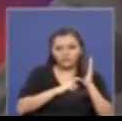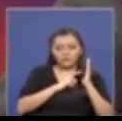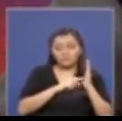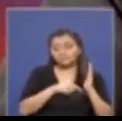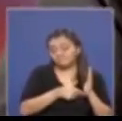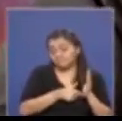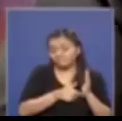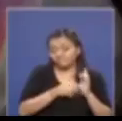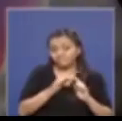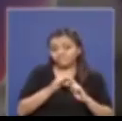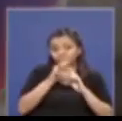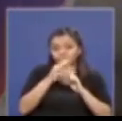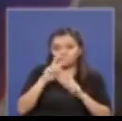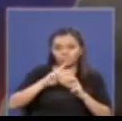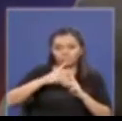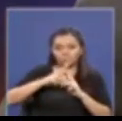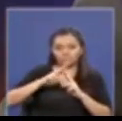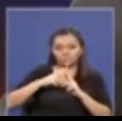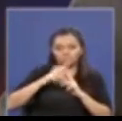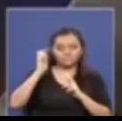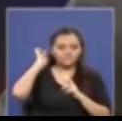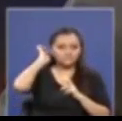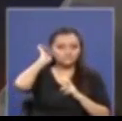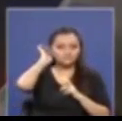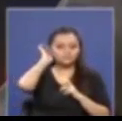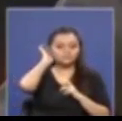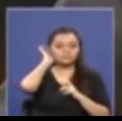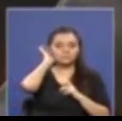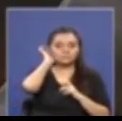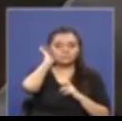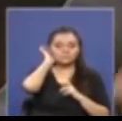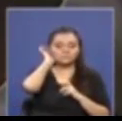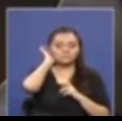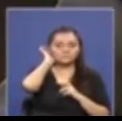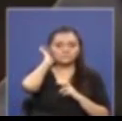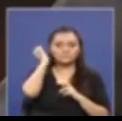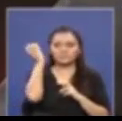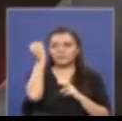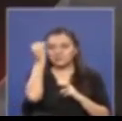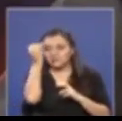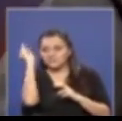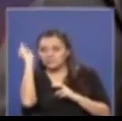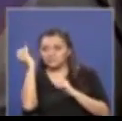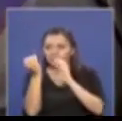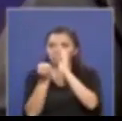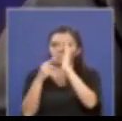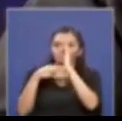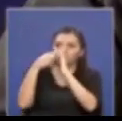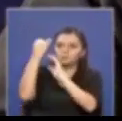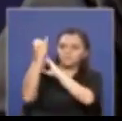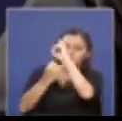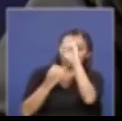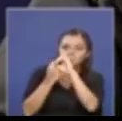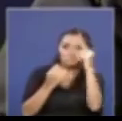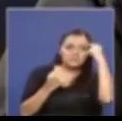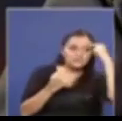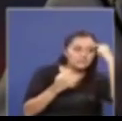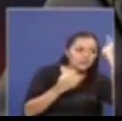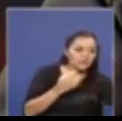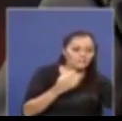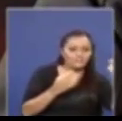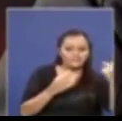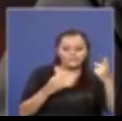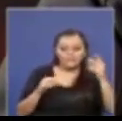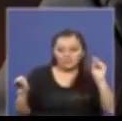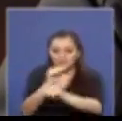Es fundamental tener ese tipo de cambio, que ya no lo tenemos. Entonces, tenemos que ser muy creativos, que salvaguardia, que por aquí, que por acá. Pero ojalá entendamos que